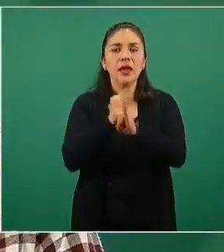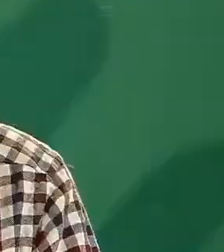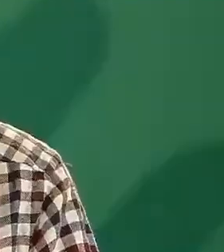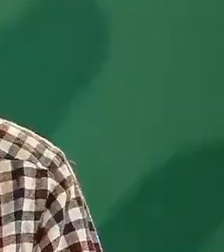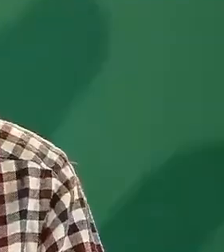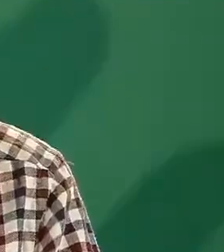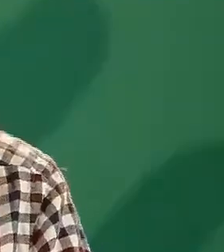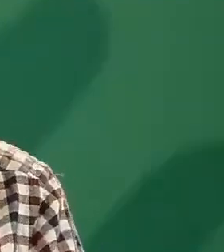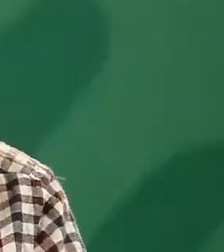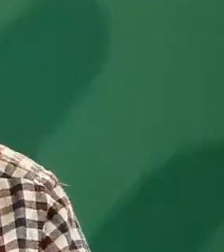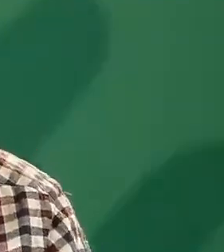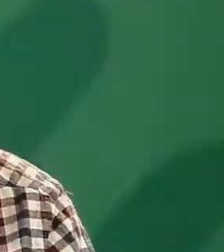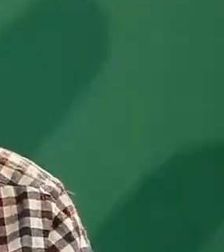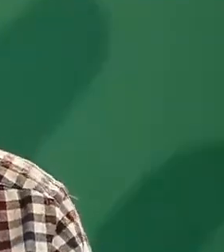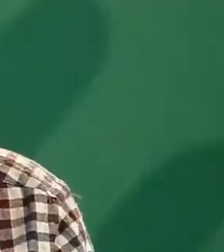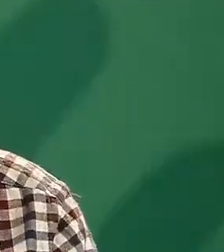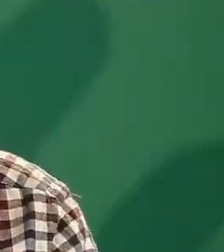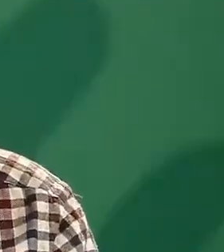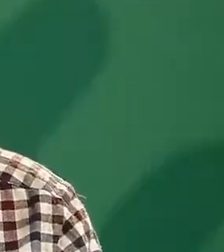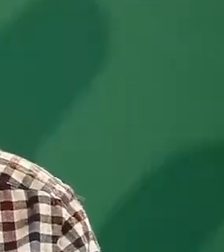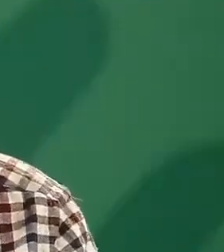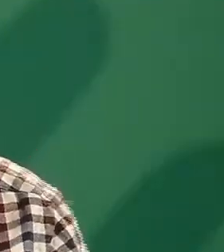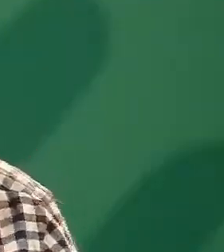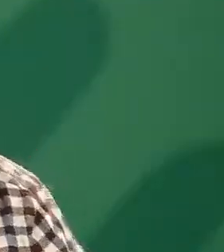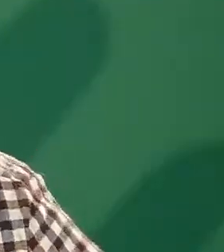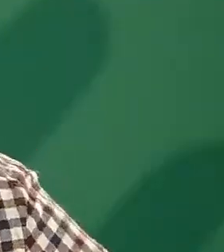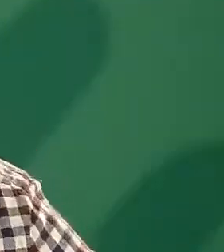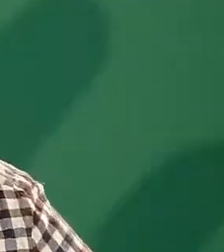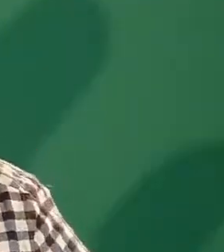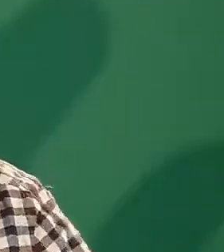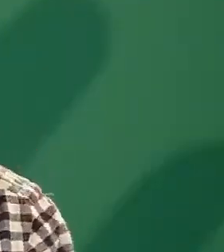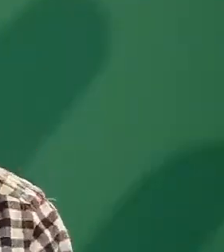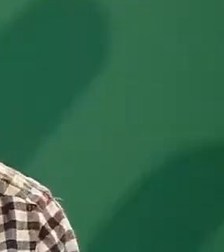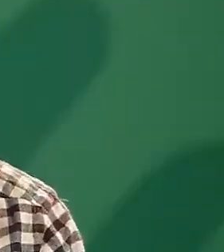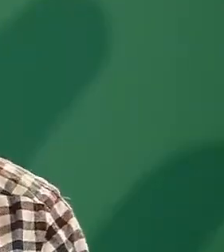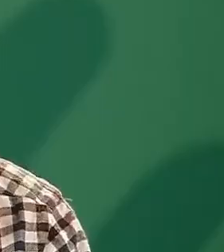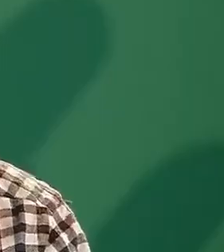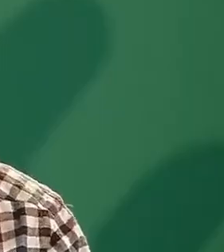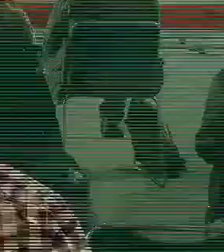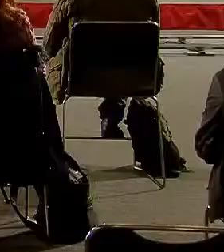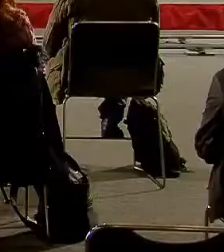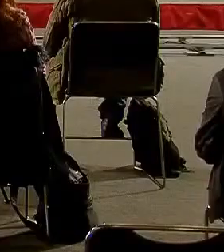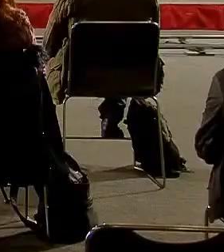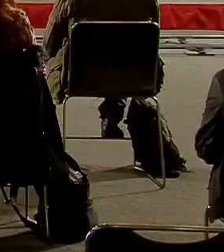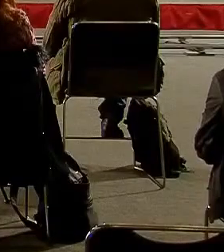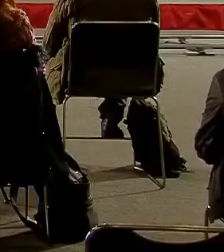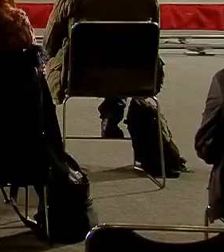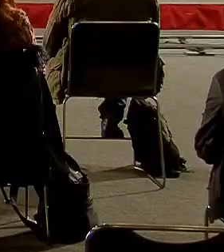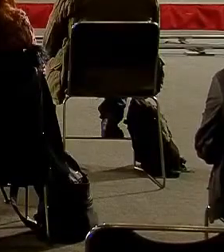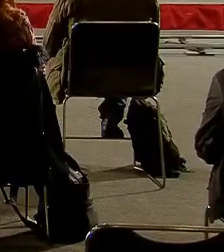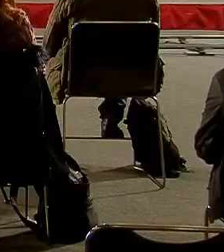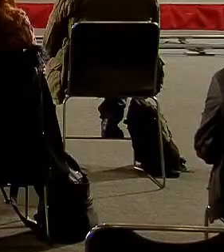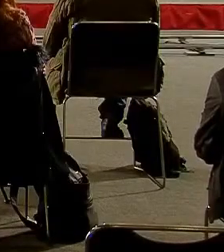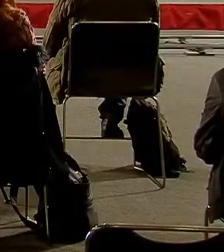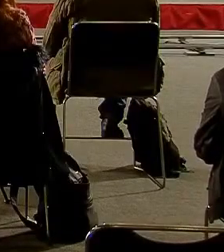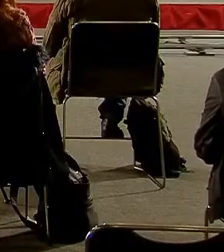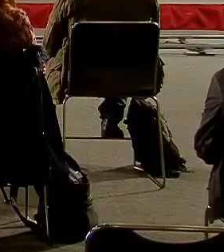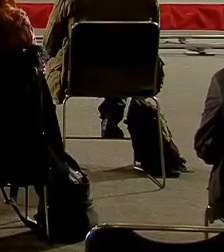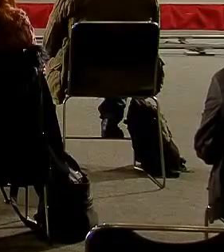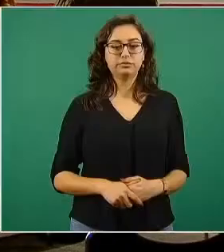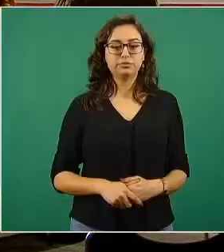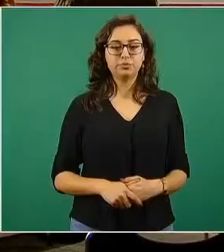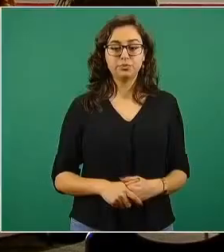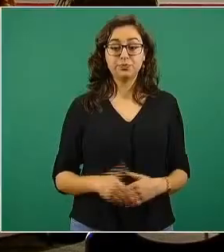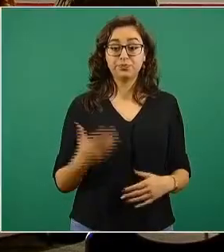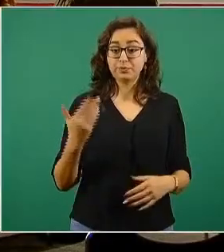coronavirus.gov.mx. Es el único canal, es el canal universal. Aquí el doctor Ricardo Cortés, nuestro director de promoción de la salud, presentó hace un par de